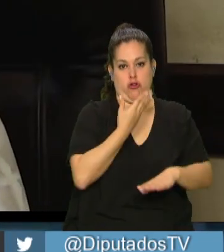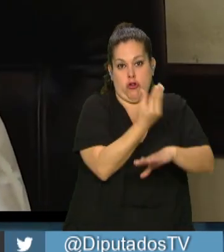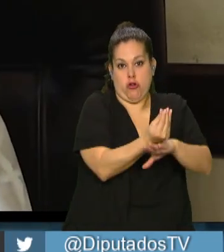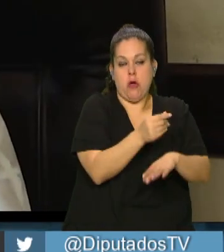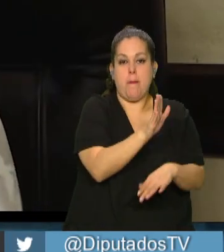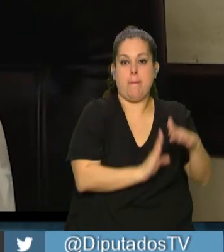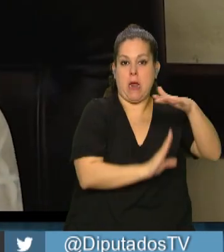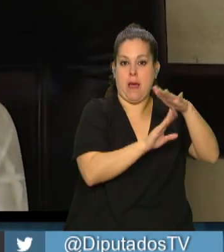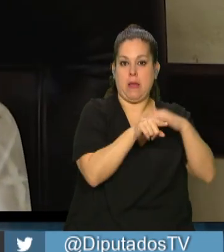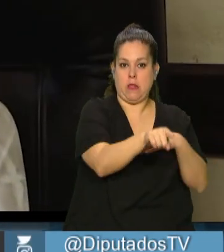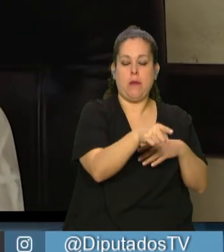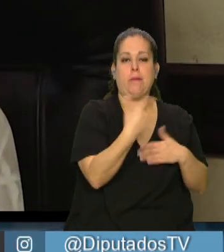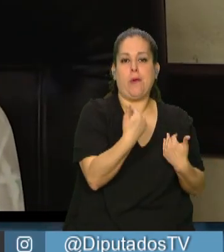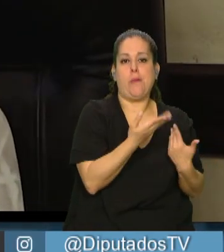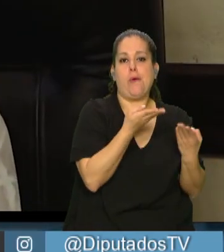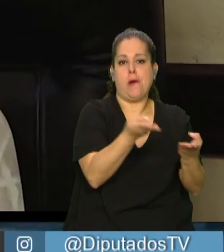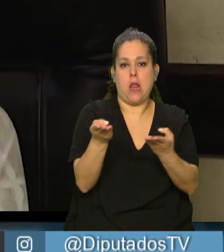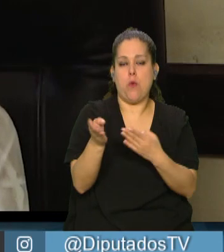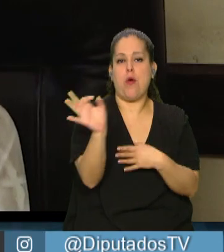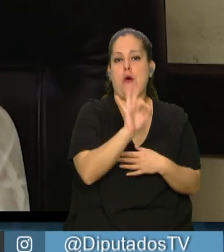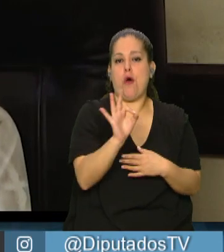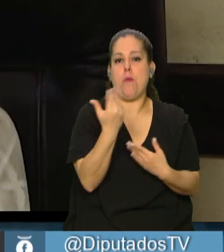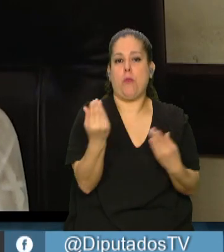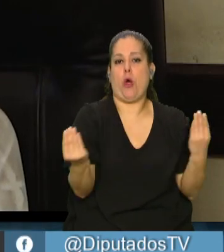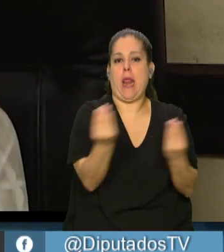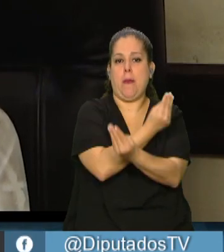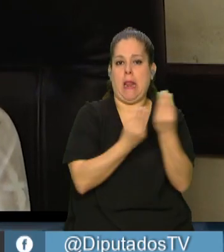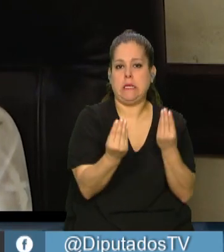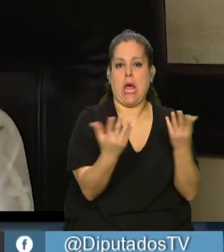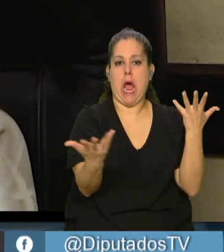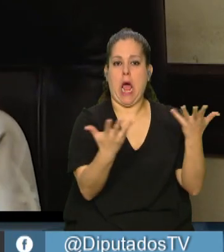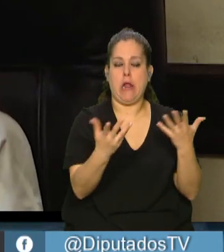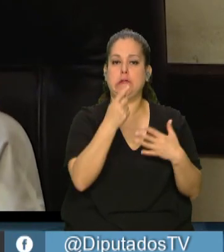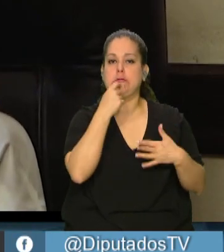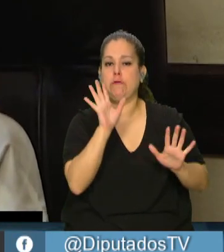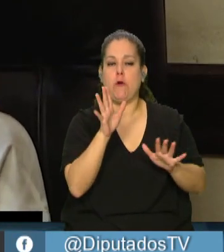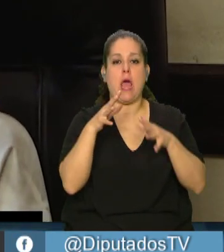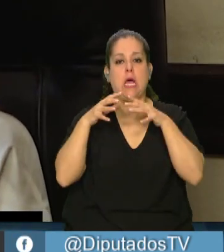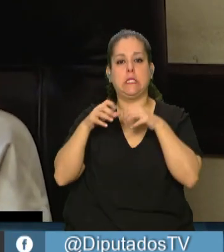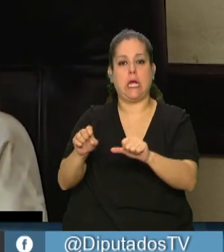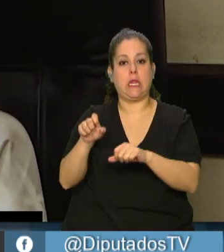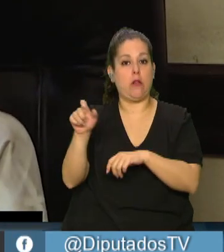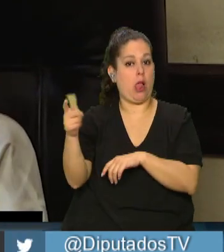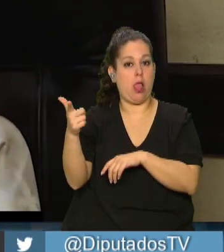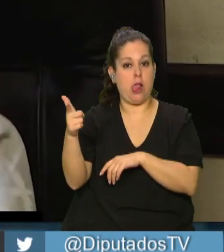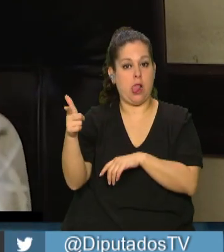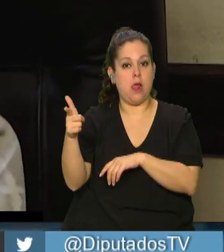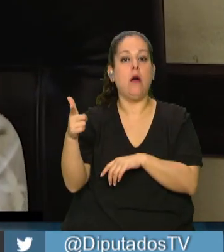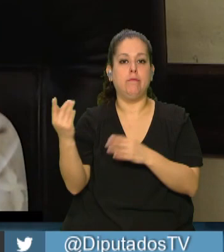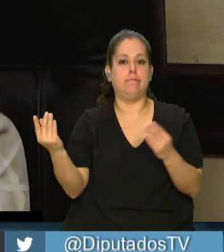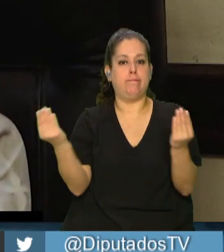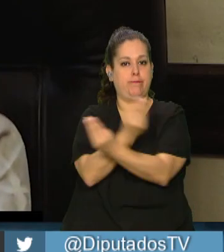podemos colaboramos o podemos reemplazar si en algún caso el secretario no estuviera